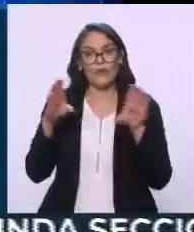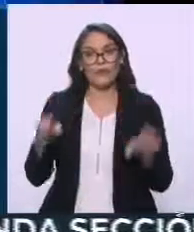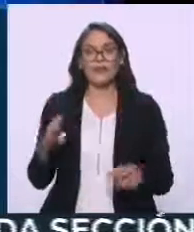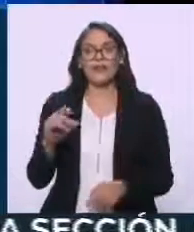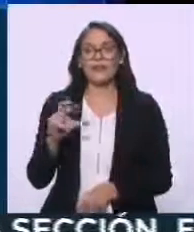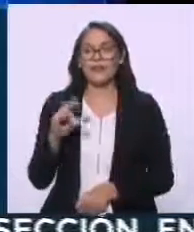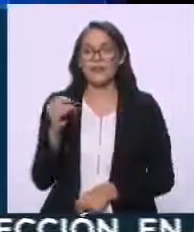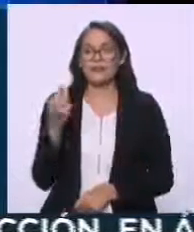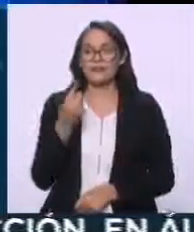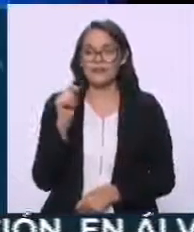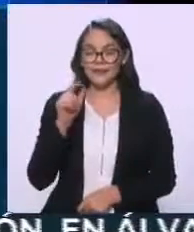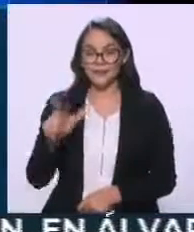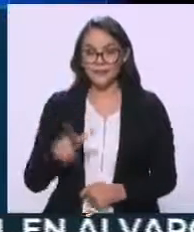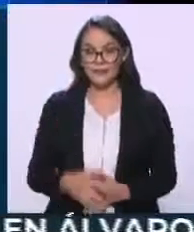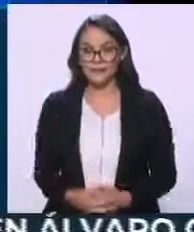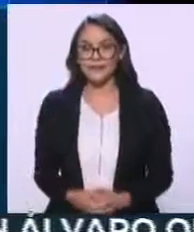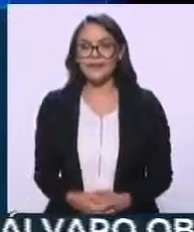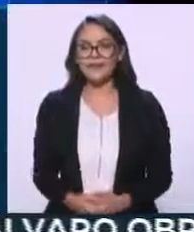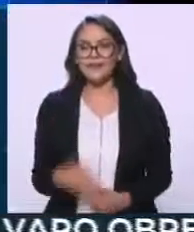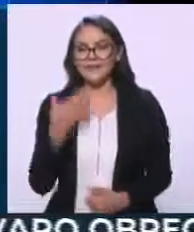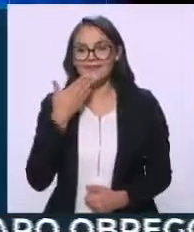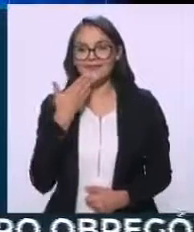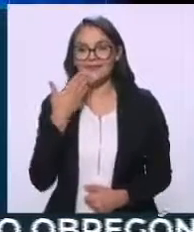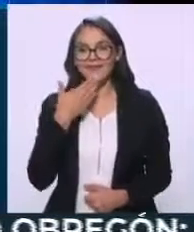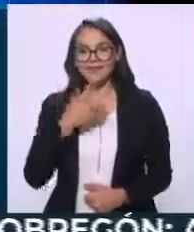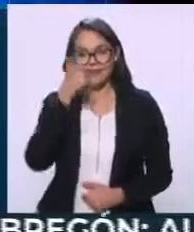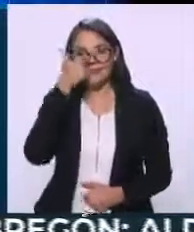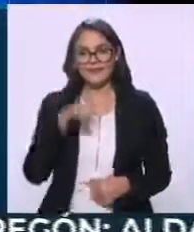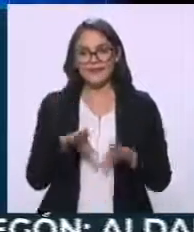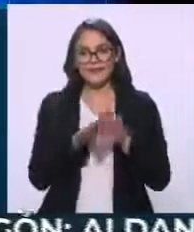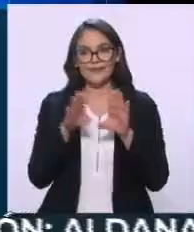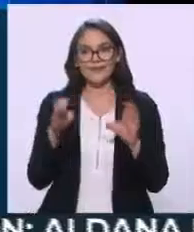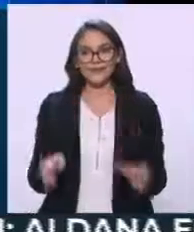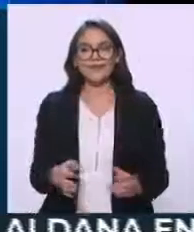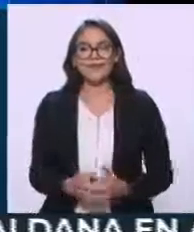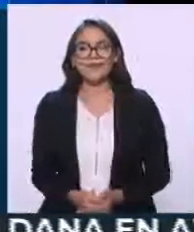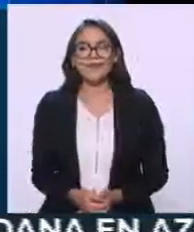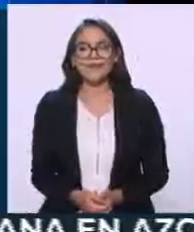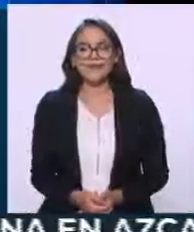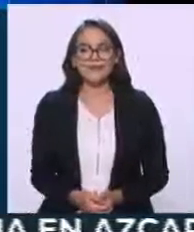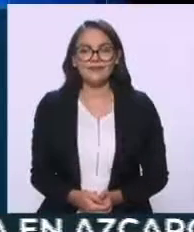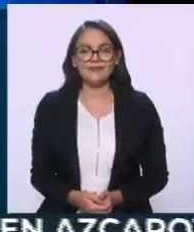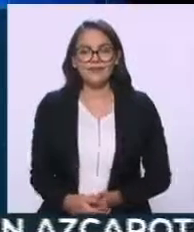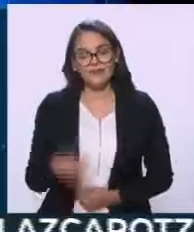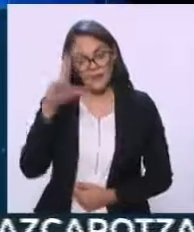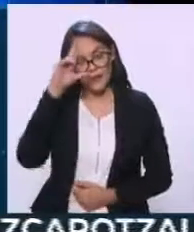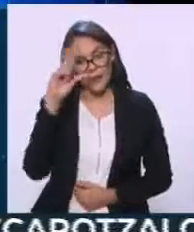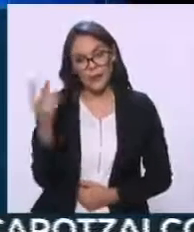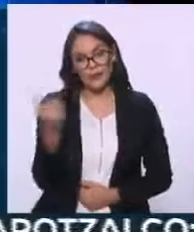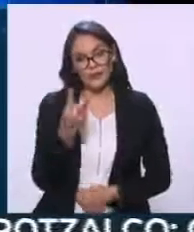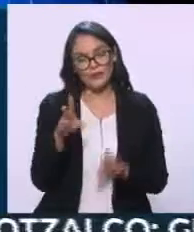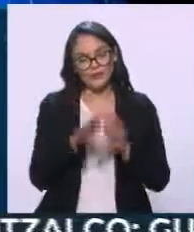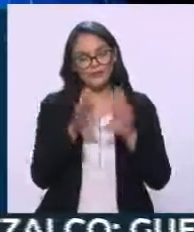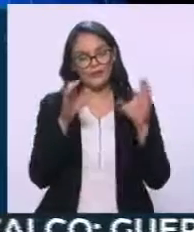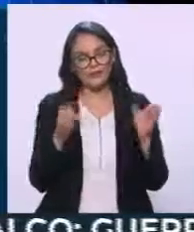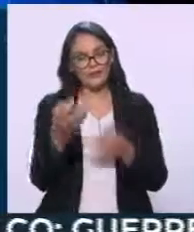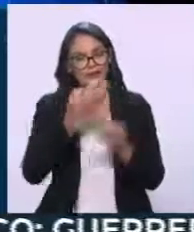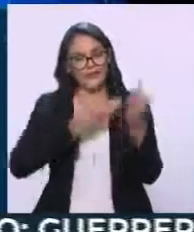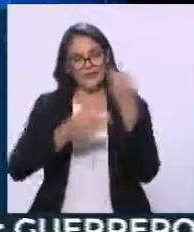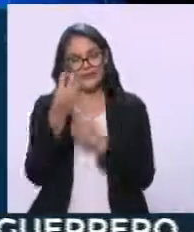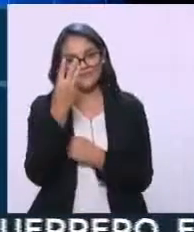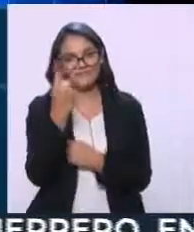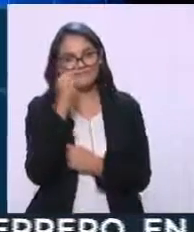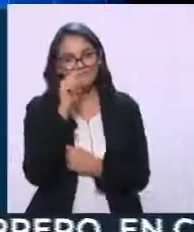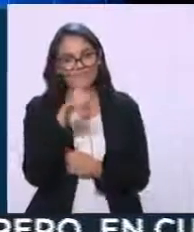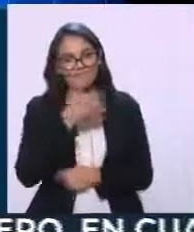Hola, buenas noches, Juan, ¿qué tal? Qué gusto. Buenas noches, Víctor. Hola Azul, hola Juan, hola Mario, Qué hola gusto, al auditorio.